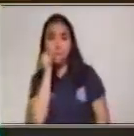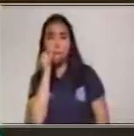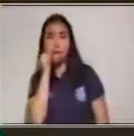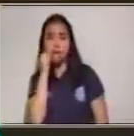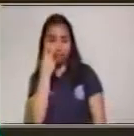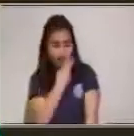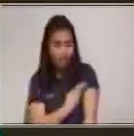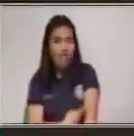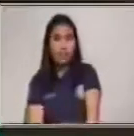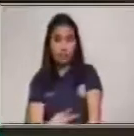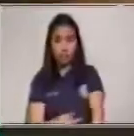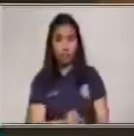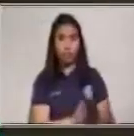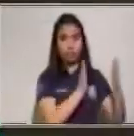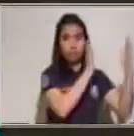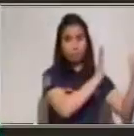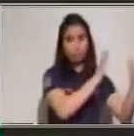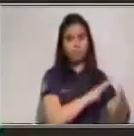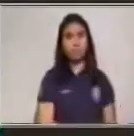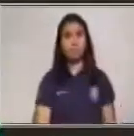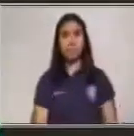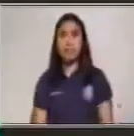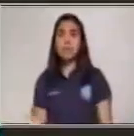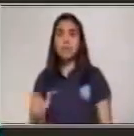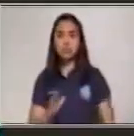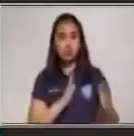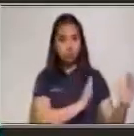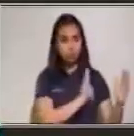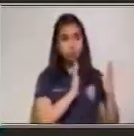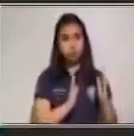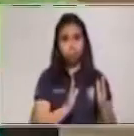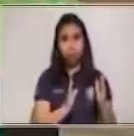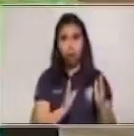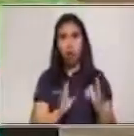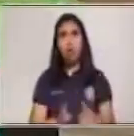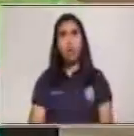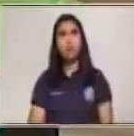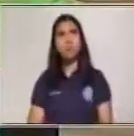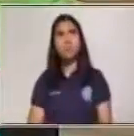edad antigua, parte de la edad media. Luego,